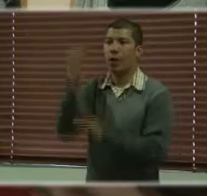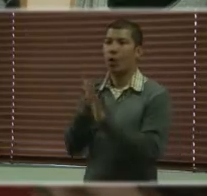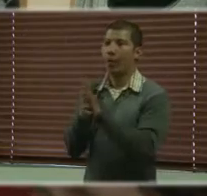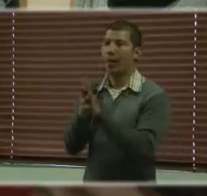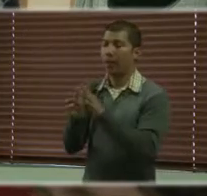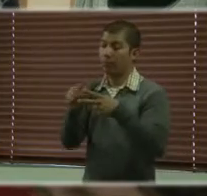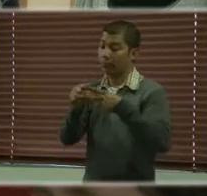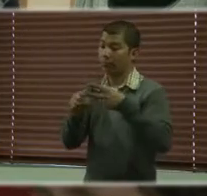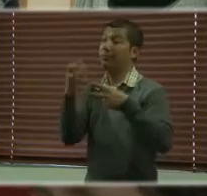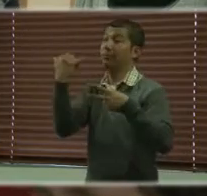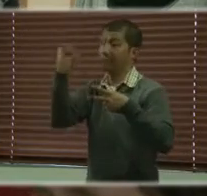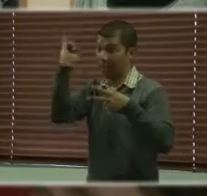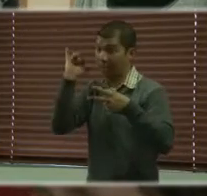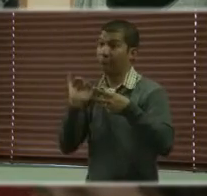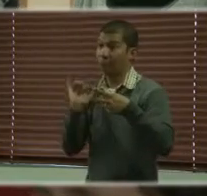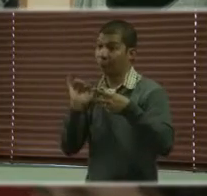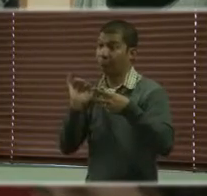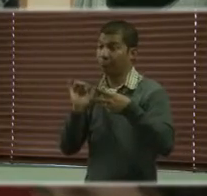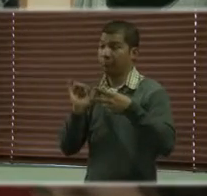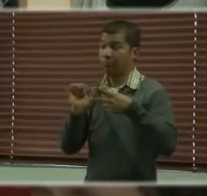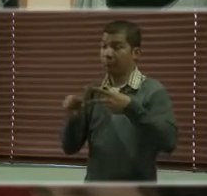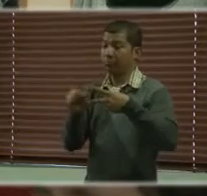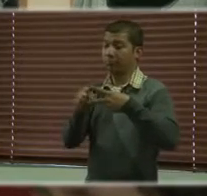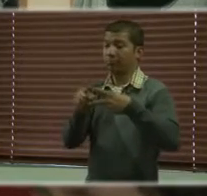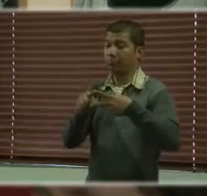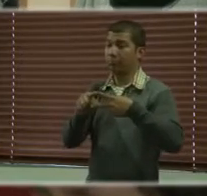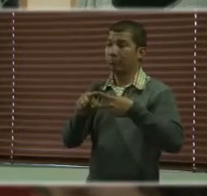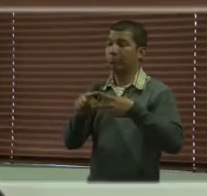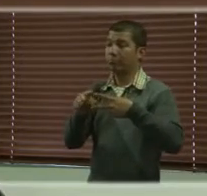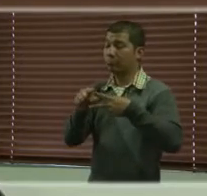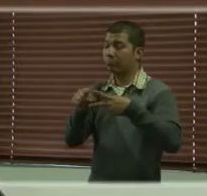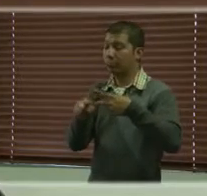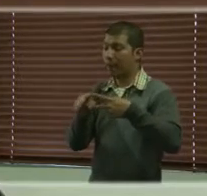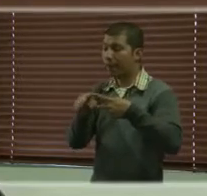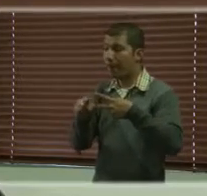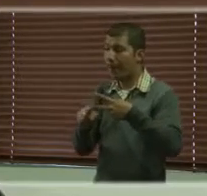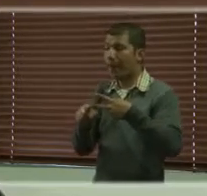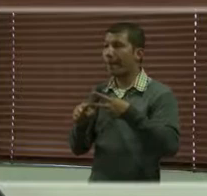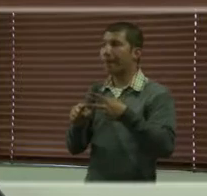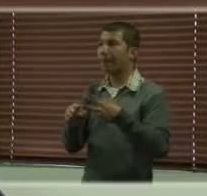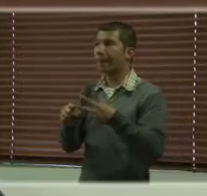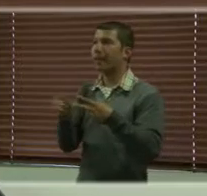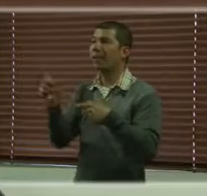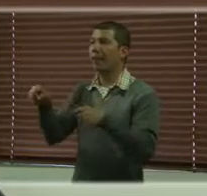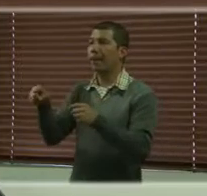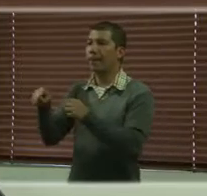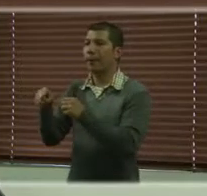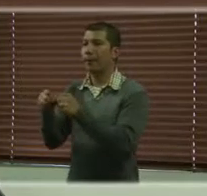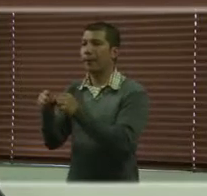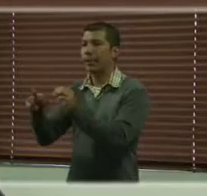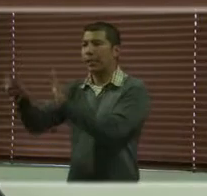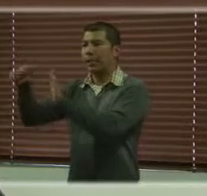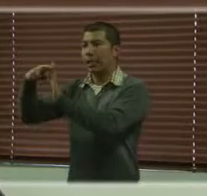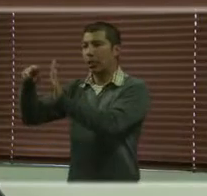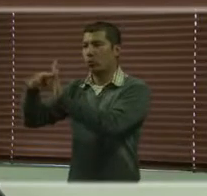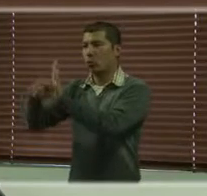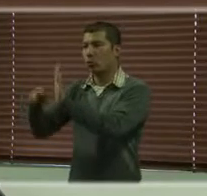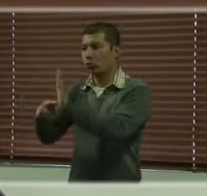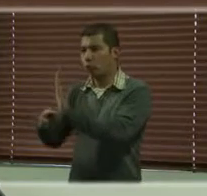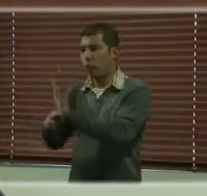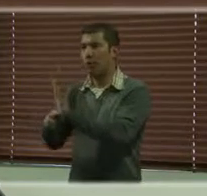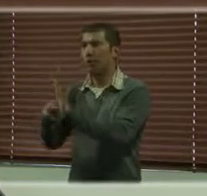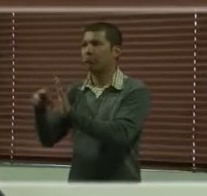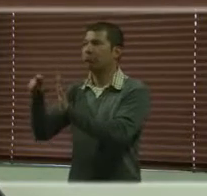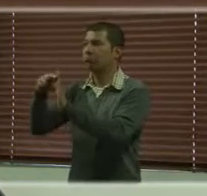generales y las resoluciones declarando violación a derechos a las comunicaciones